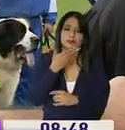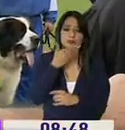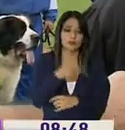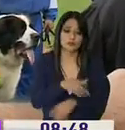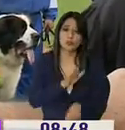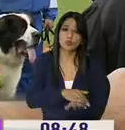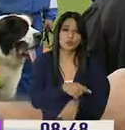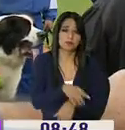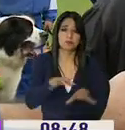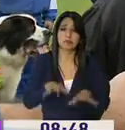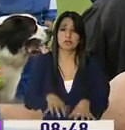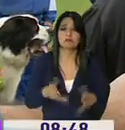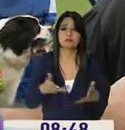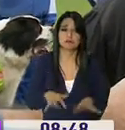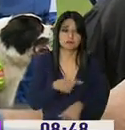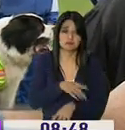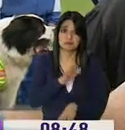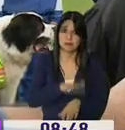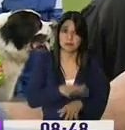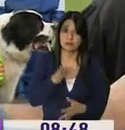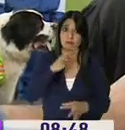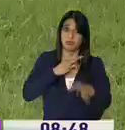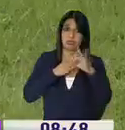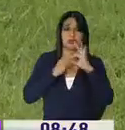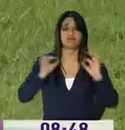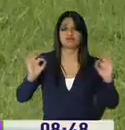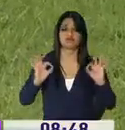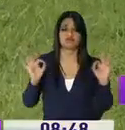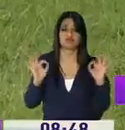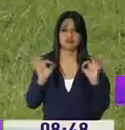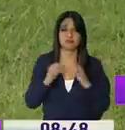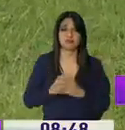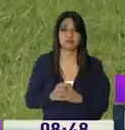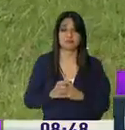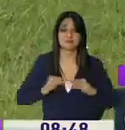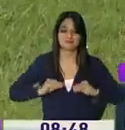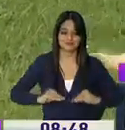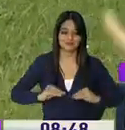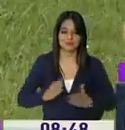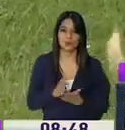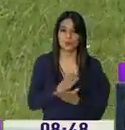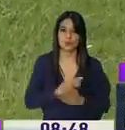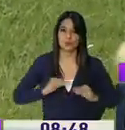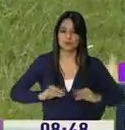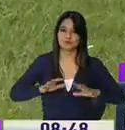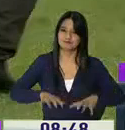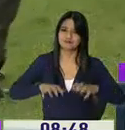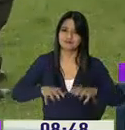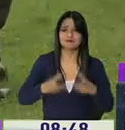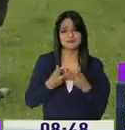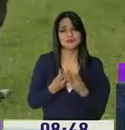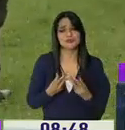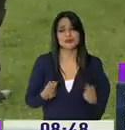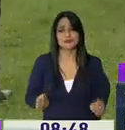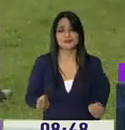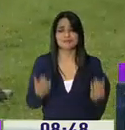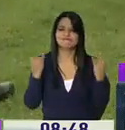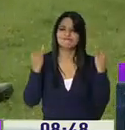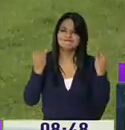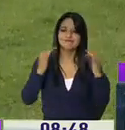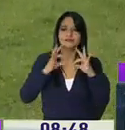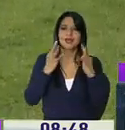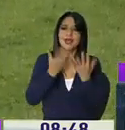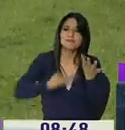los perritos no son los que están contagiando a nadie. El adiestramiento canino fue una alternativa distractora para que las